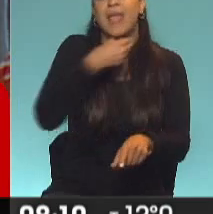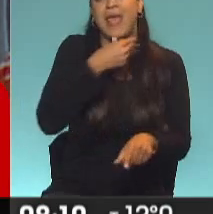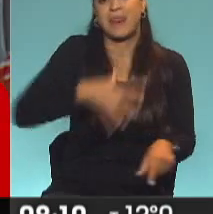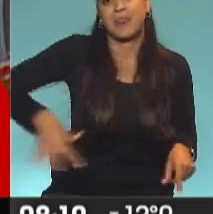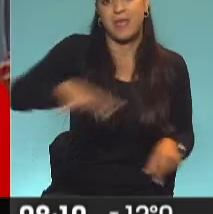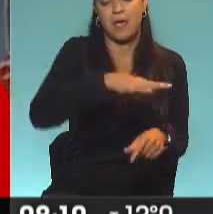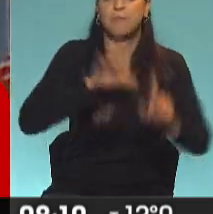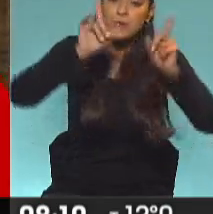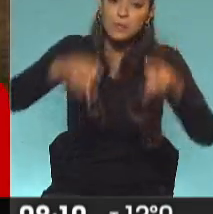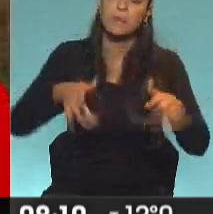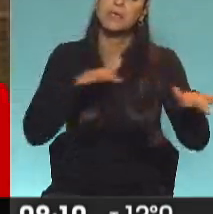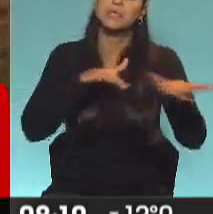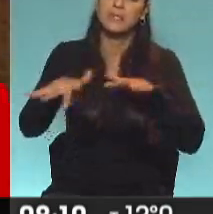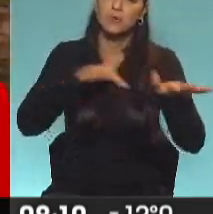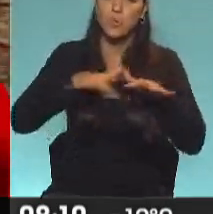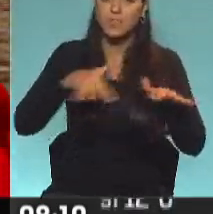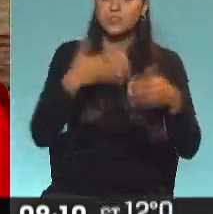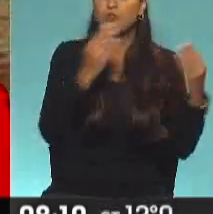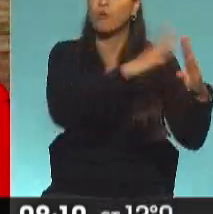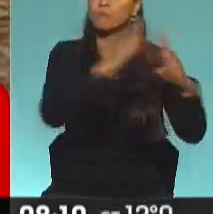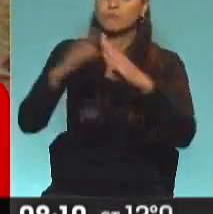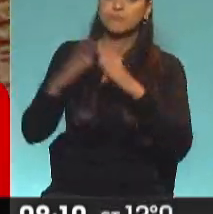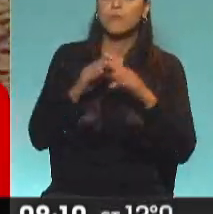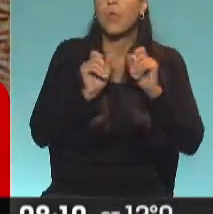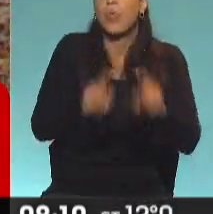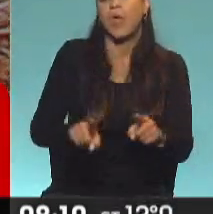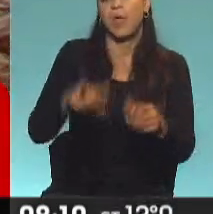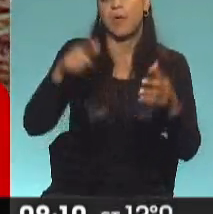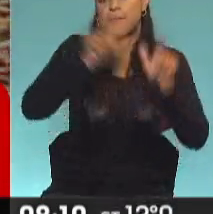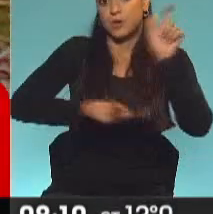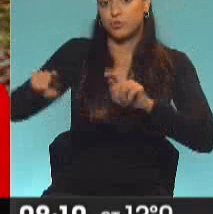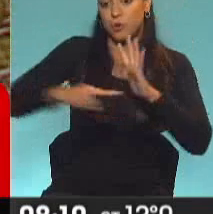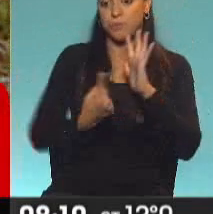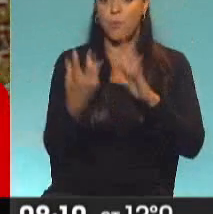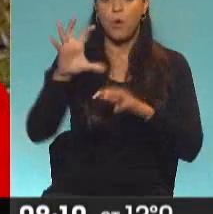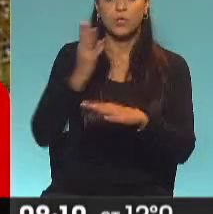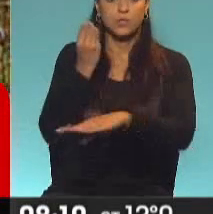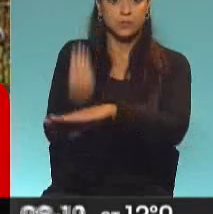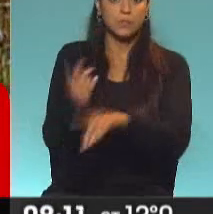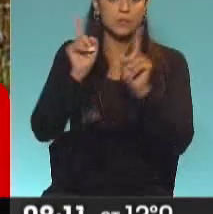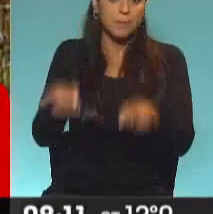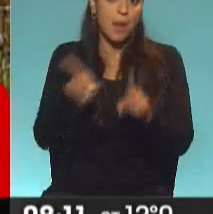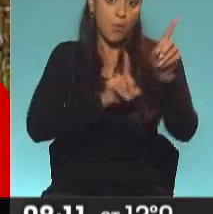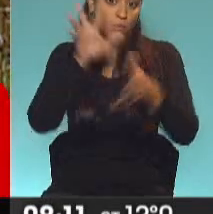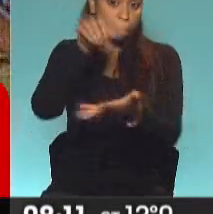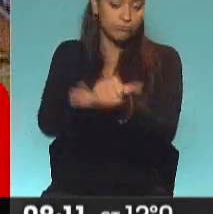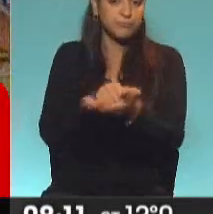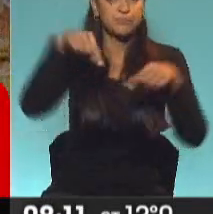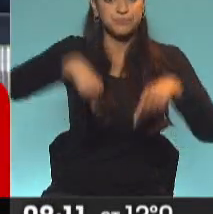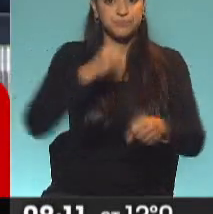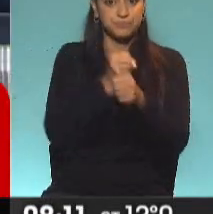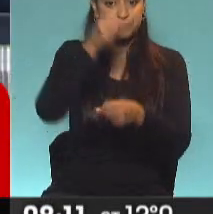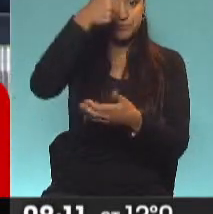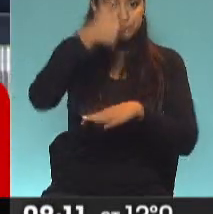también a la situación habitacional de muchos vecinos de la provincia de Buenos Aires, incluidos aquellos que están participando de la toma. Bien, estamos trabajando en el lugar,